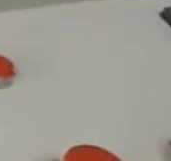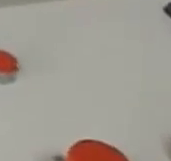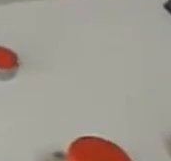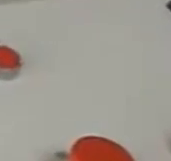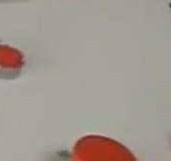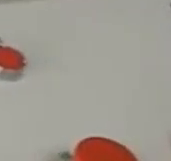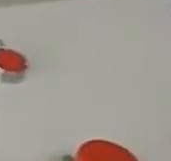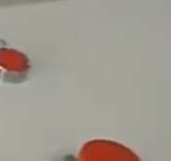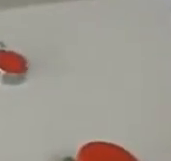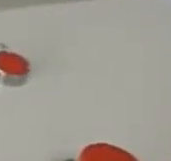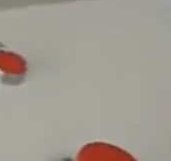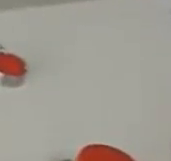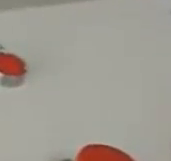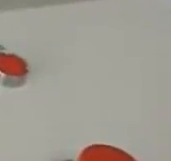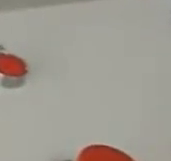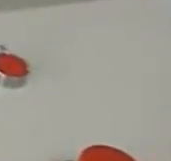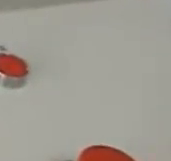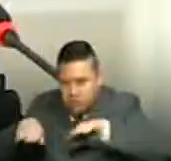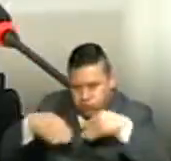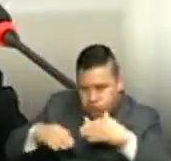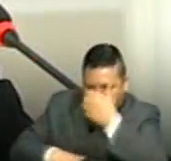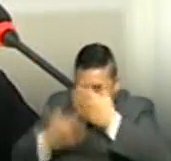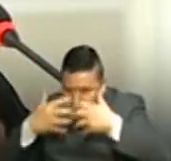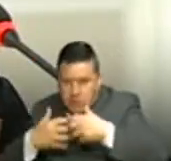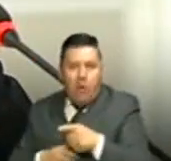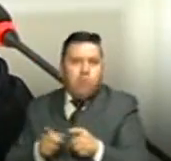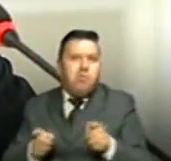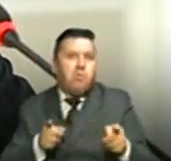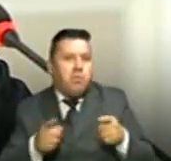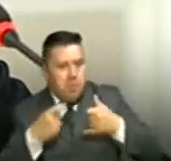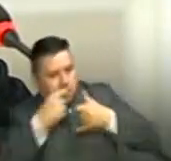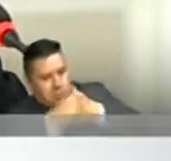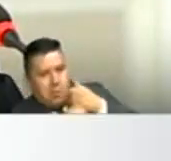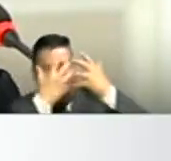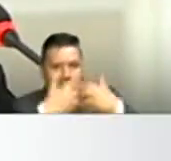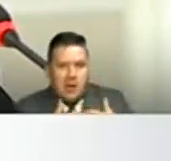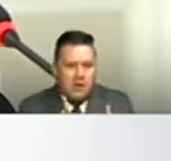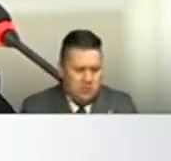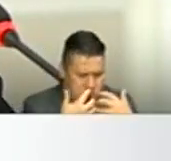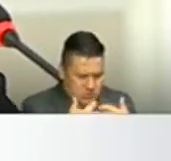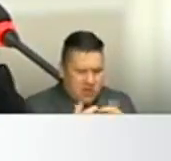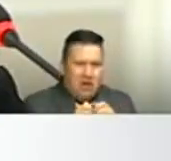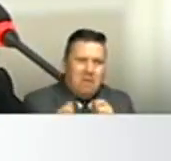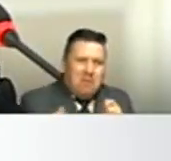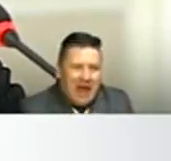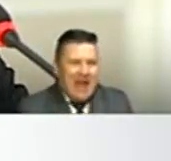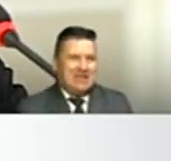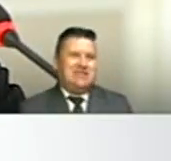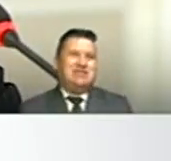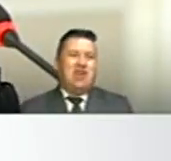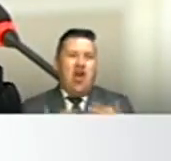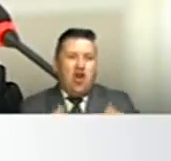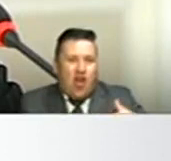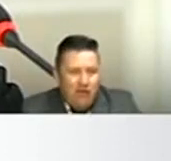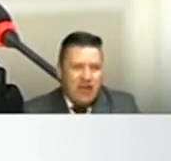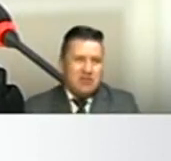quirúrgicas para abastecer al sector de la salud. Todos los sectores industriales relacionados con el plástico, con las confecciones,